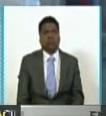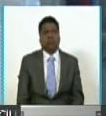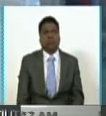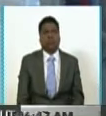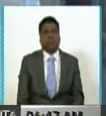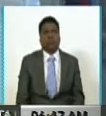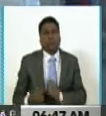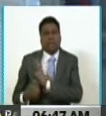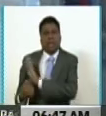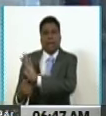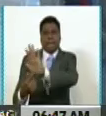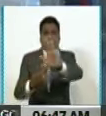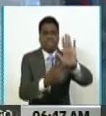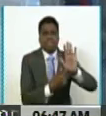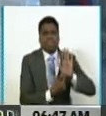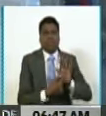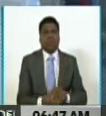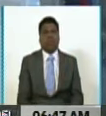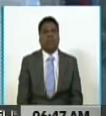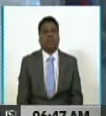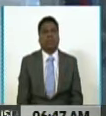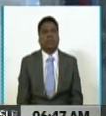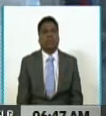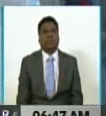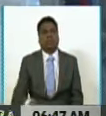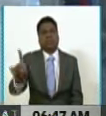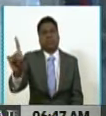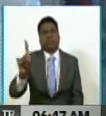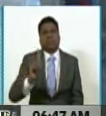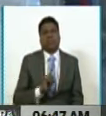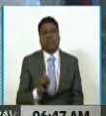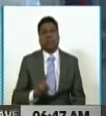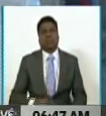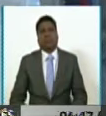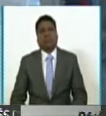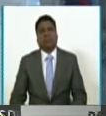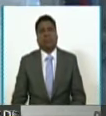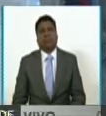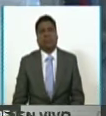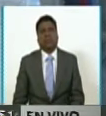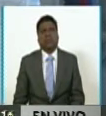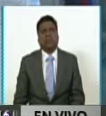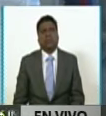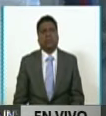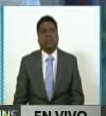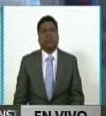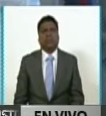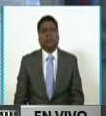expresa entonces. Orlando Miguel Maneiro Gaspar, comandante general de la Armada Bolivariana.